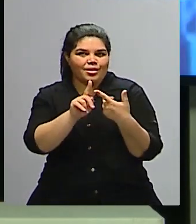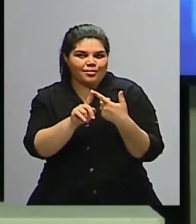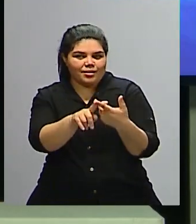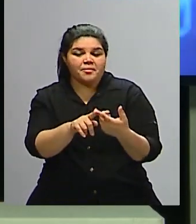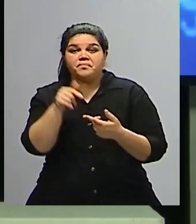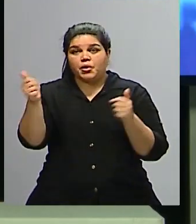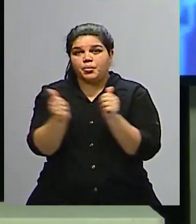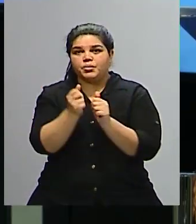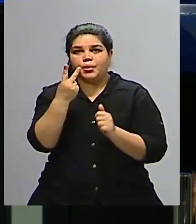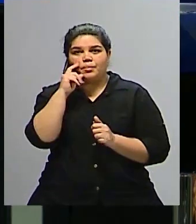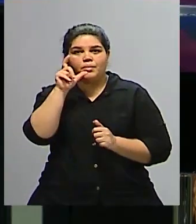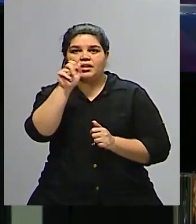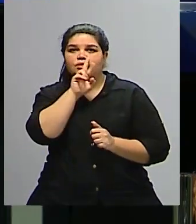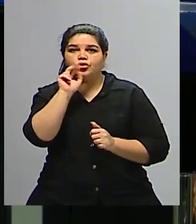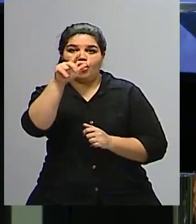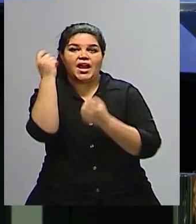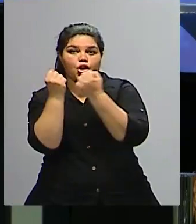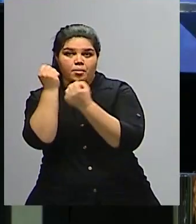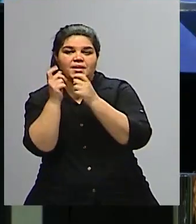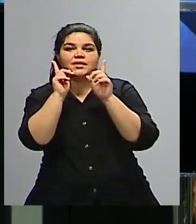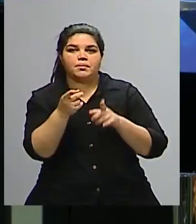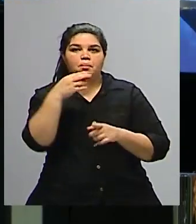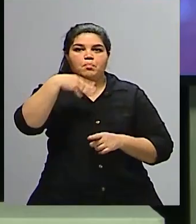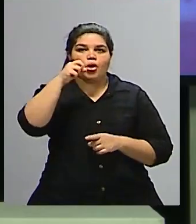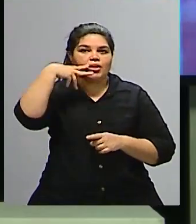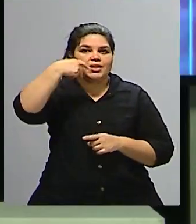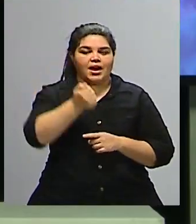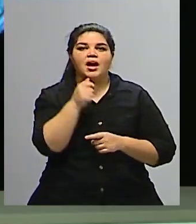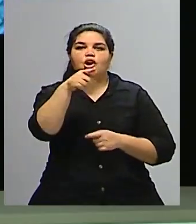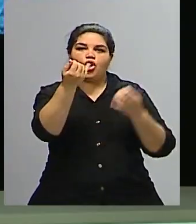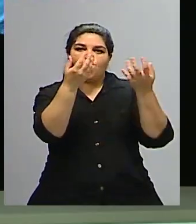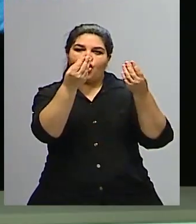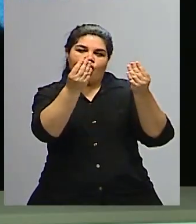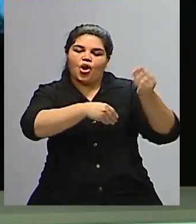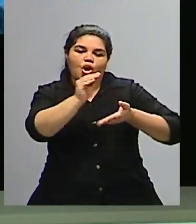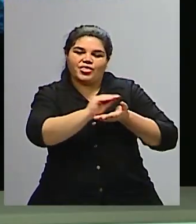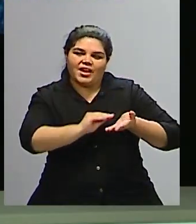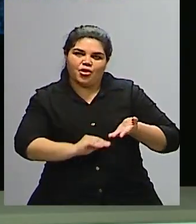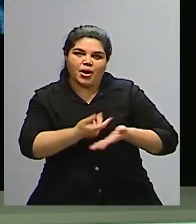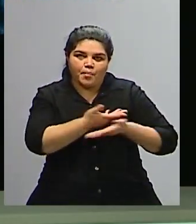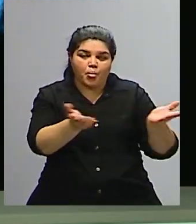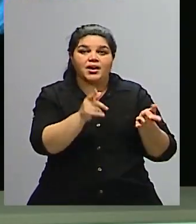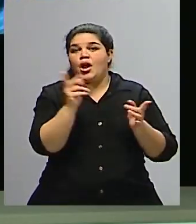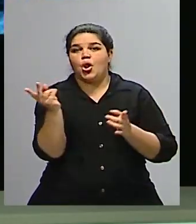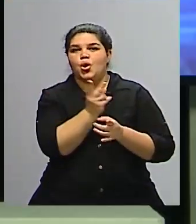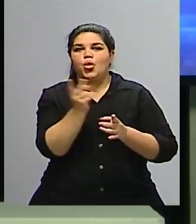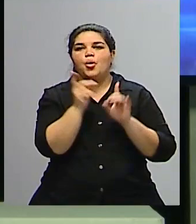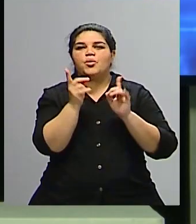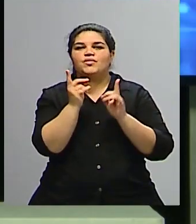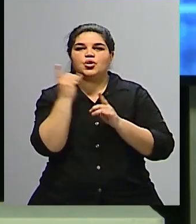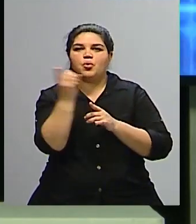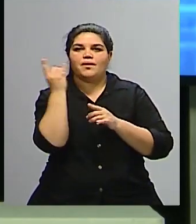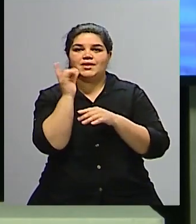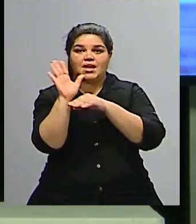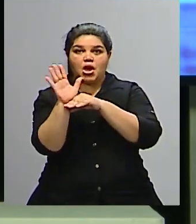Di Blasi, economista, y también con Mónica González, contadora pública, también docentes ambos de la Universidad Nacional de Cuyo, hablando